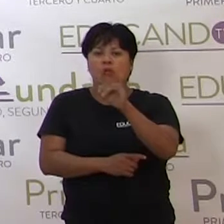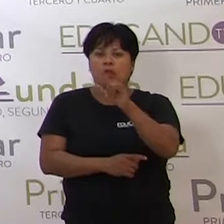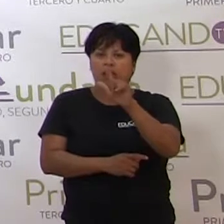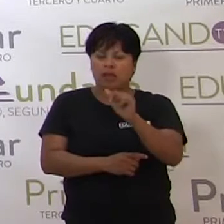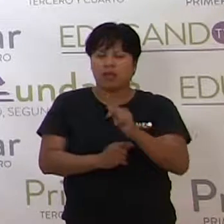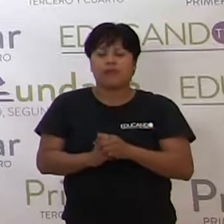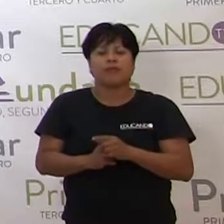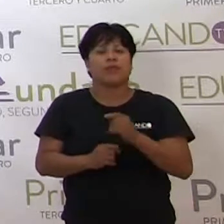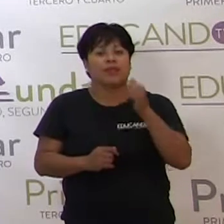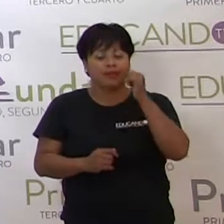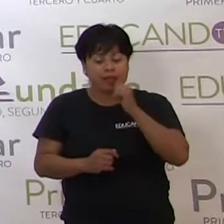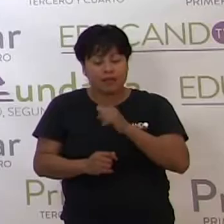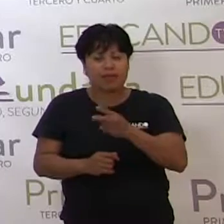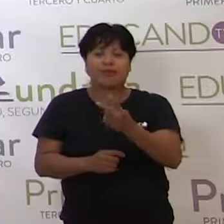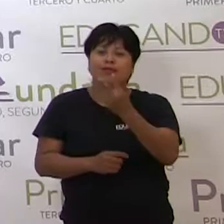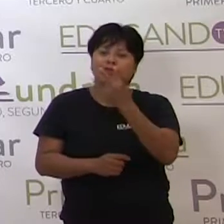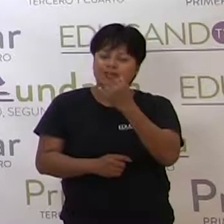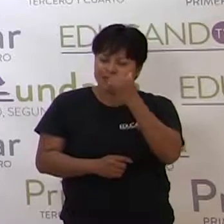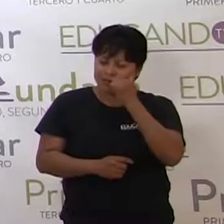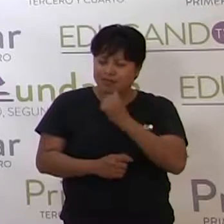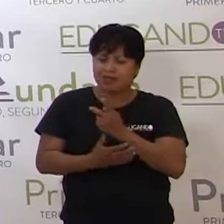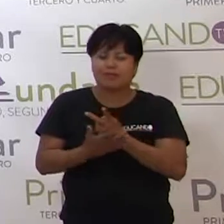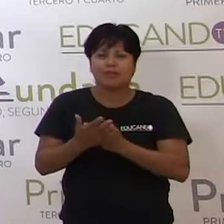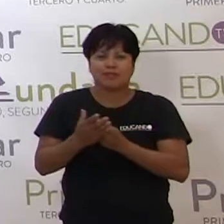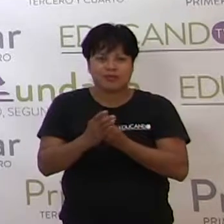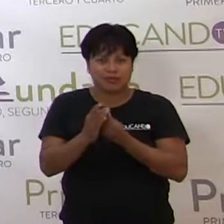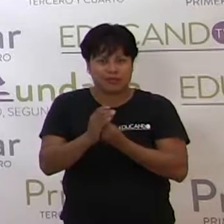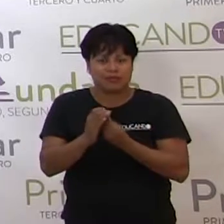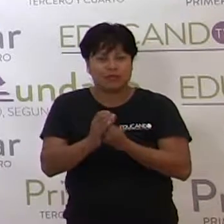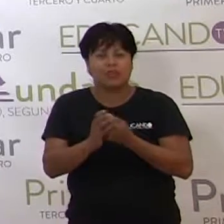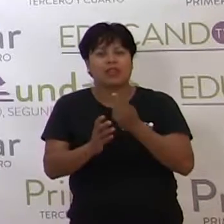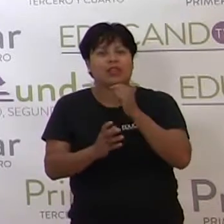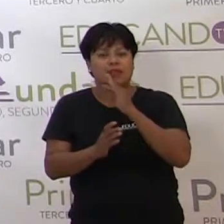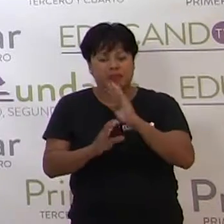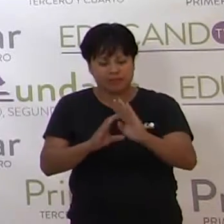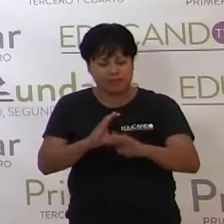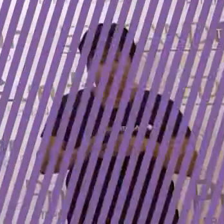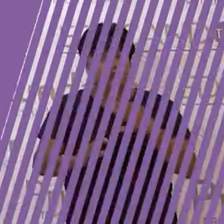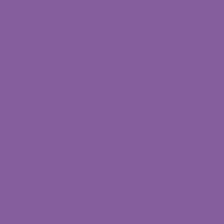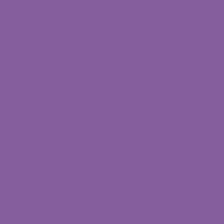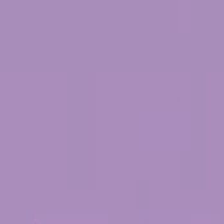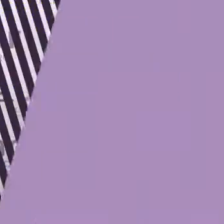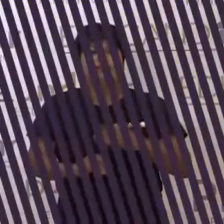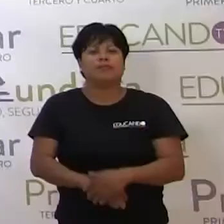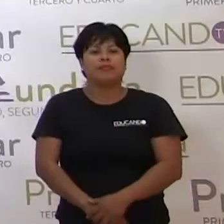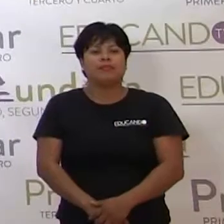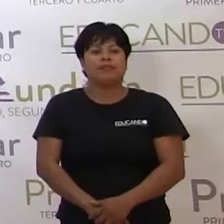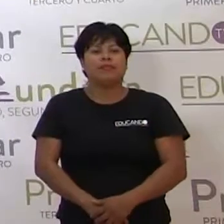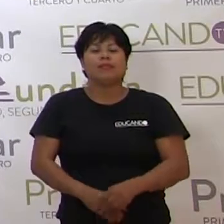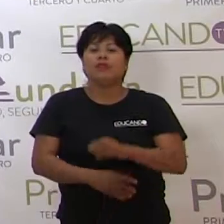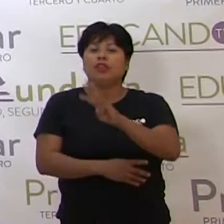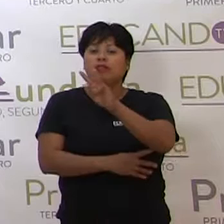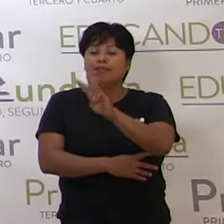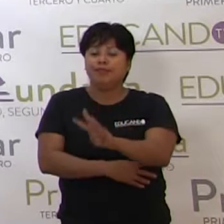siguen y también nos escriben a nuestra página